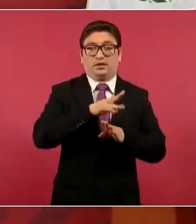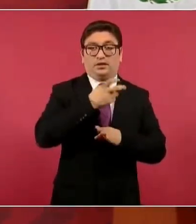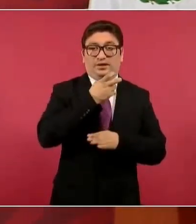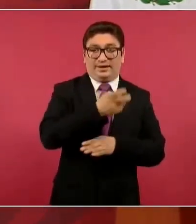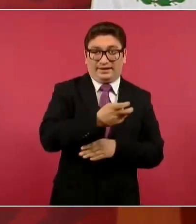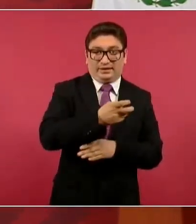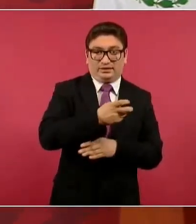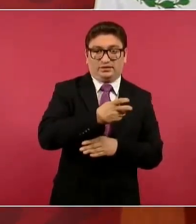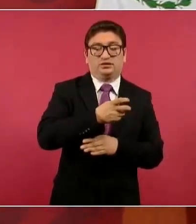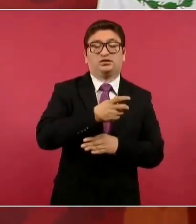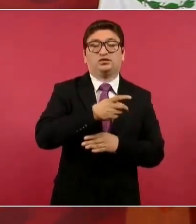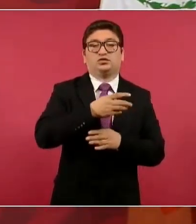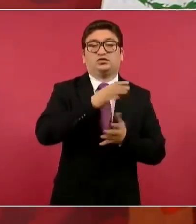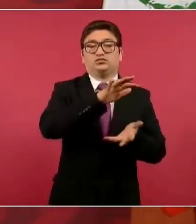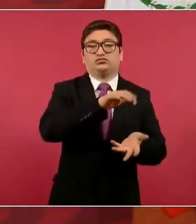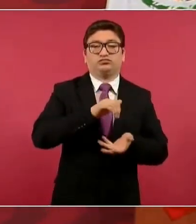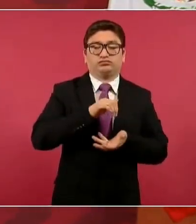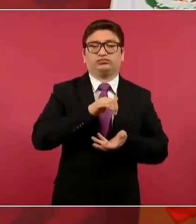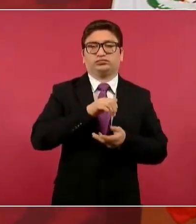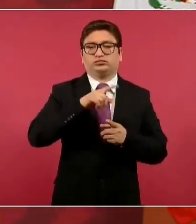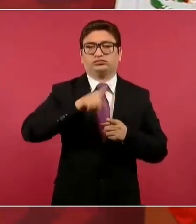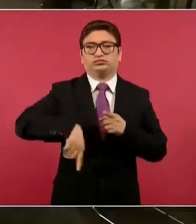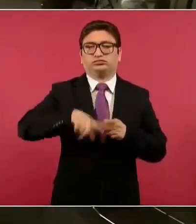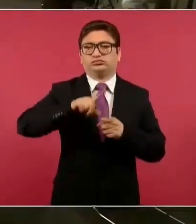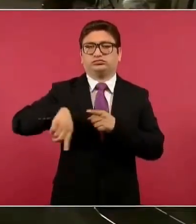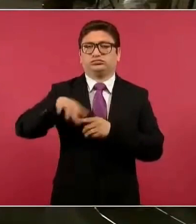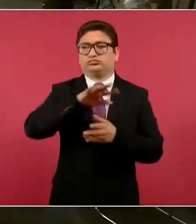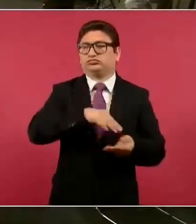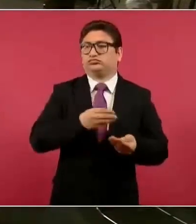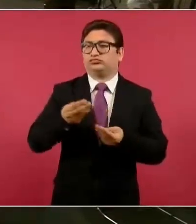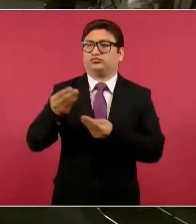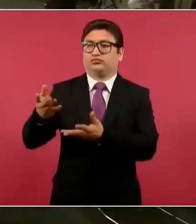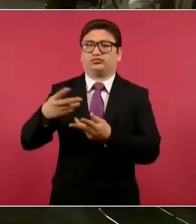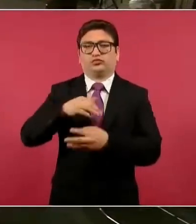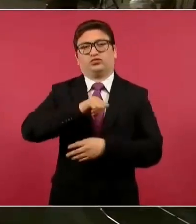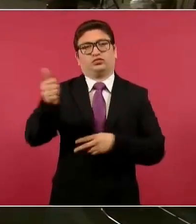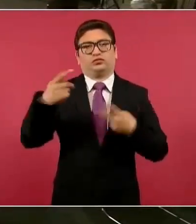pasaron a formar parte de los nuevos dueños.